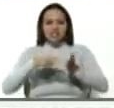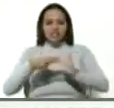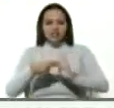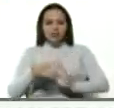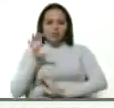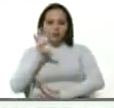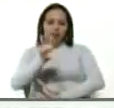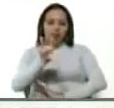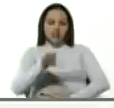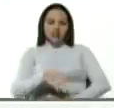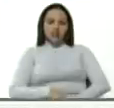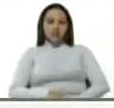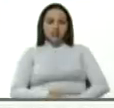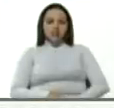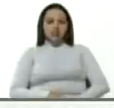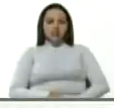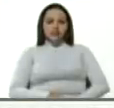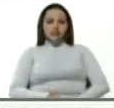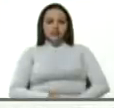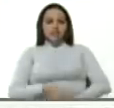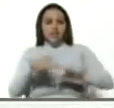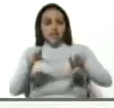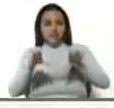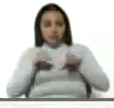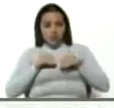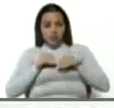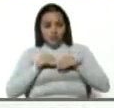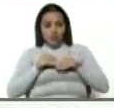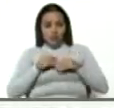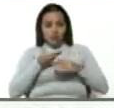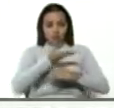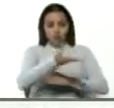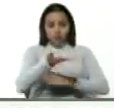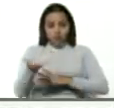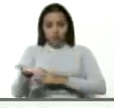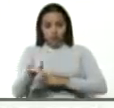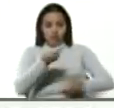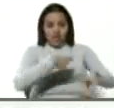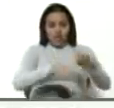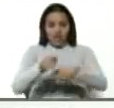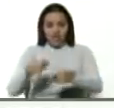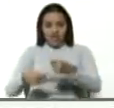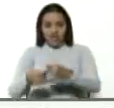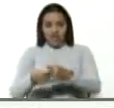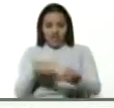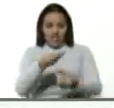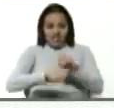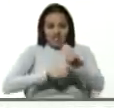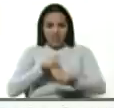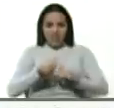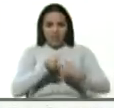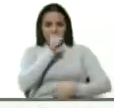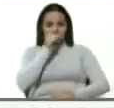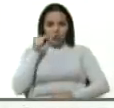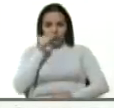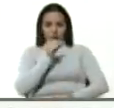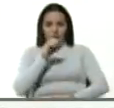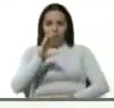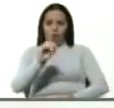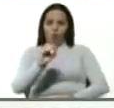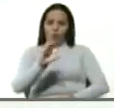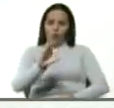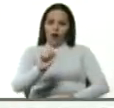legitimó no solamente la distribución, el tráfico, la producción de la cocaína, sino también